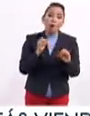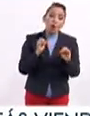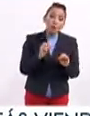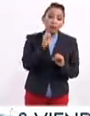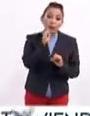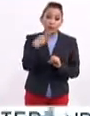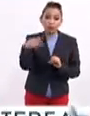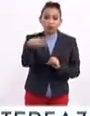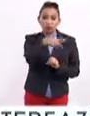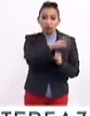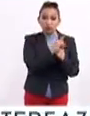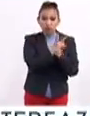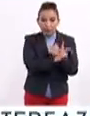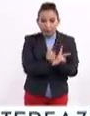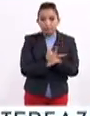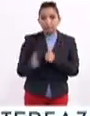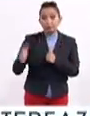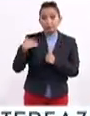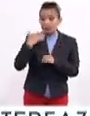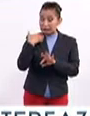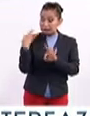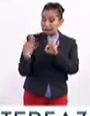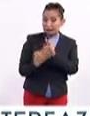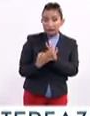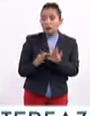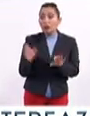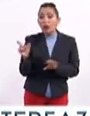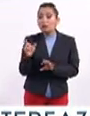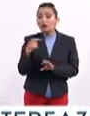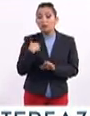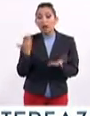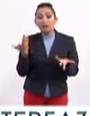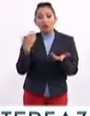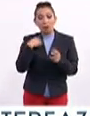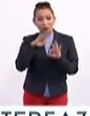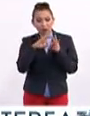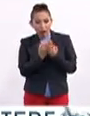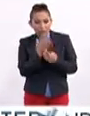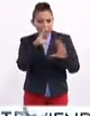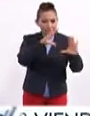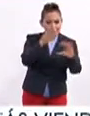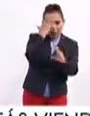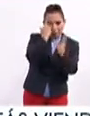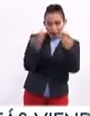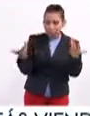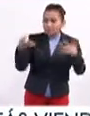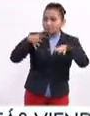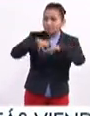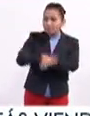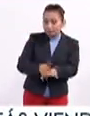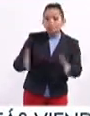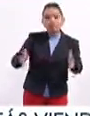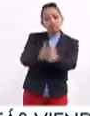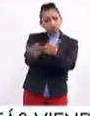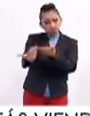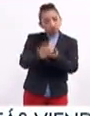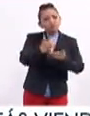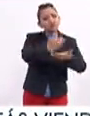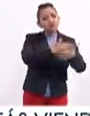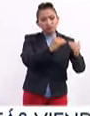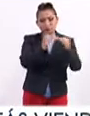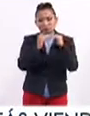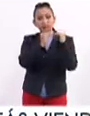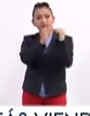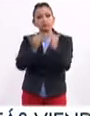también nacionales. La máxima eficacia se consigue cuando se emplean métodos de aprendizaje inclusivos, participativos y